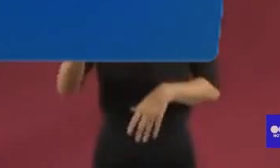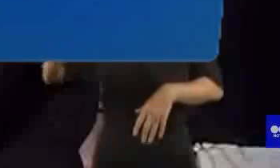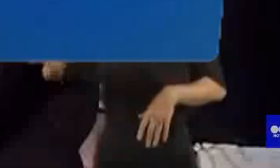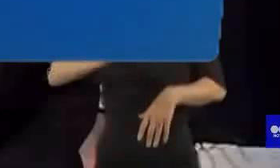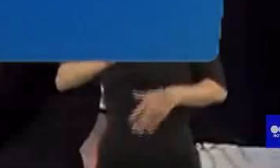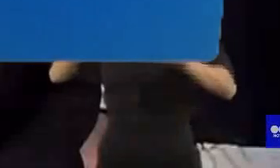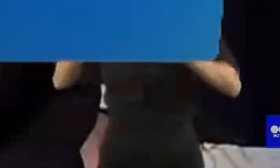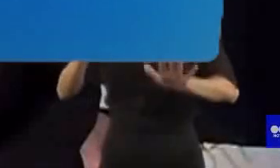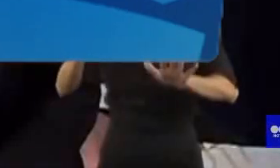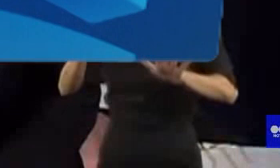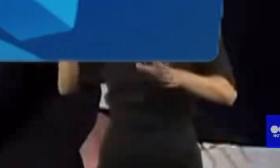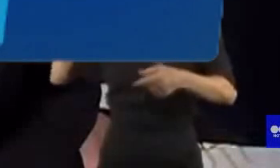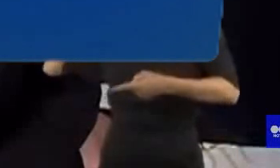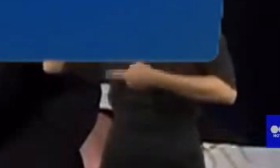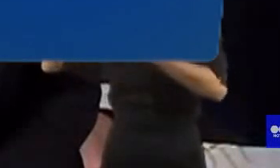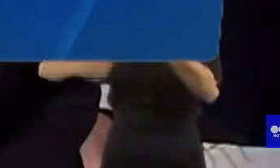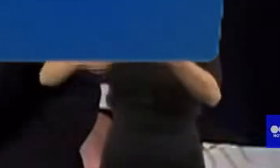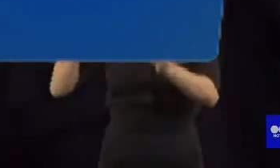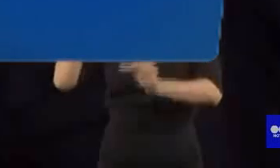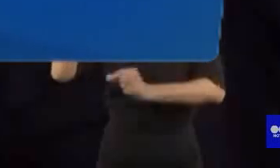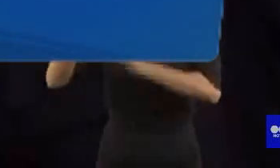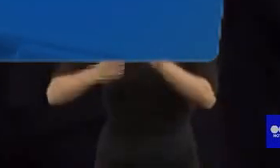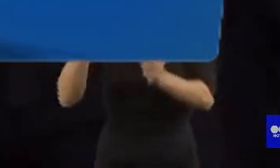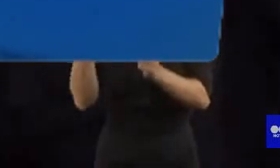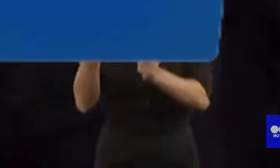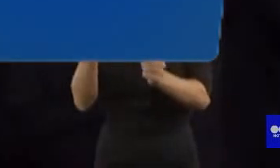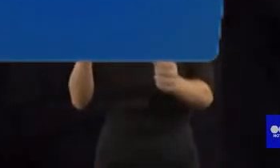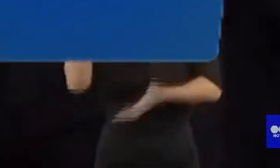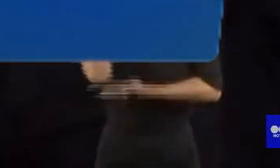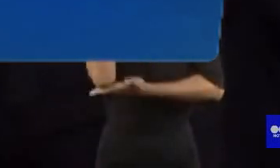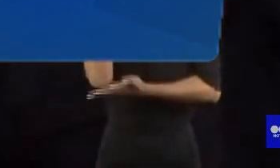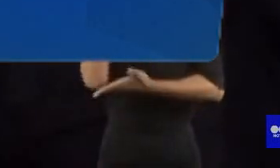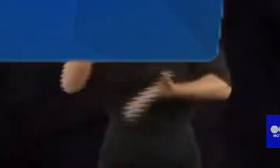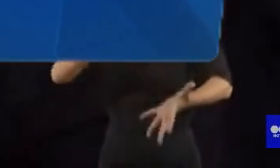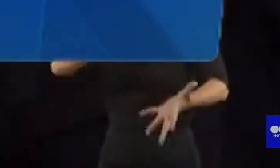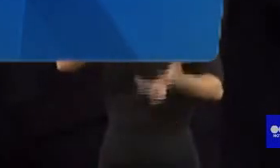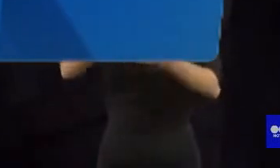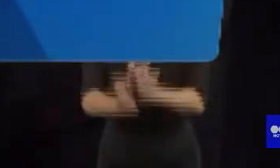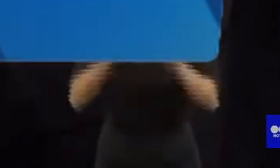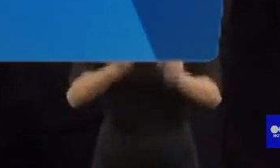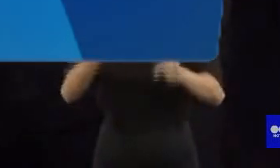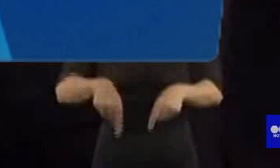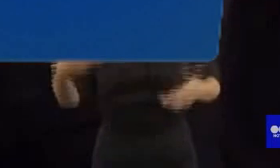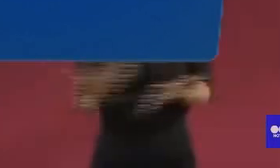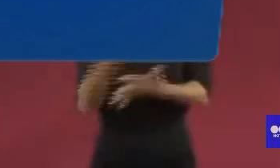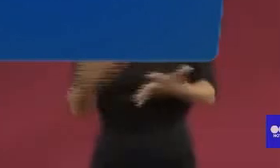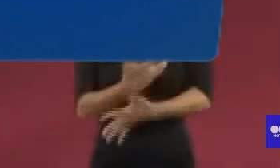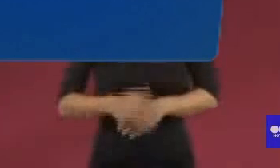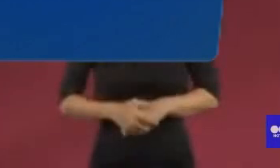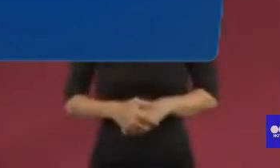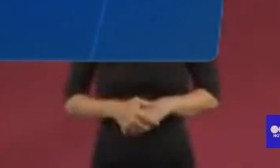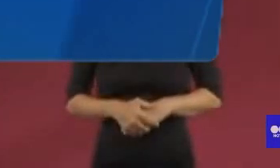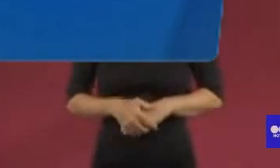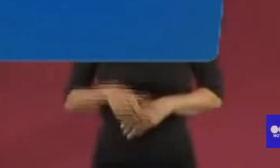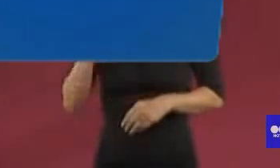congreso por alguna de las cámaras no obstante todos los gobiernos han usado esta herramienta bueno la situación obliga